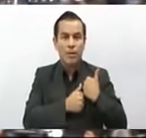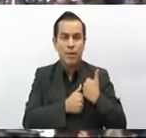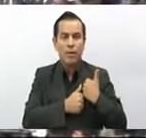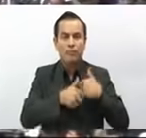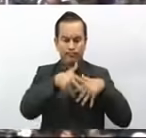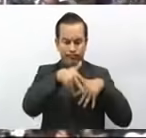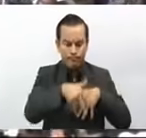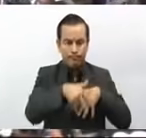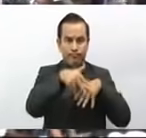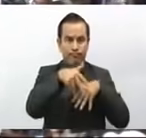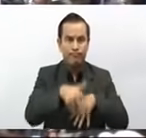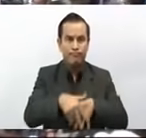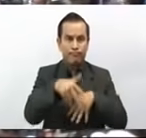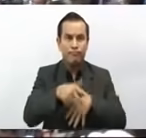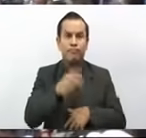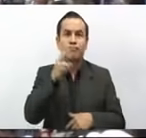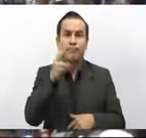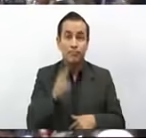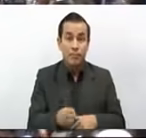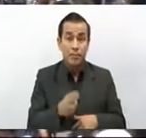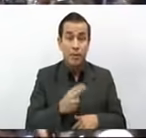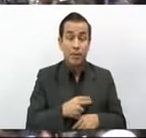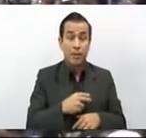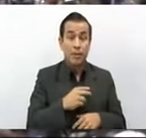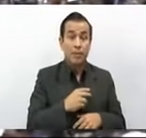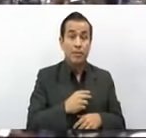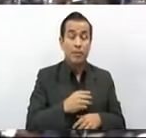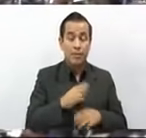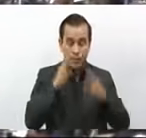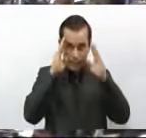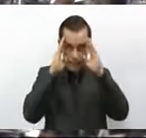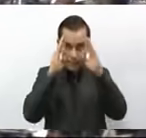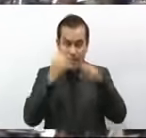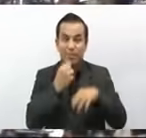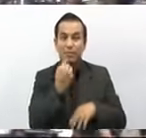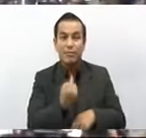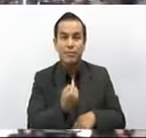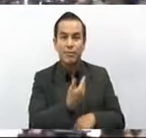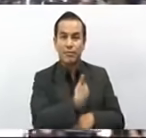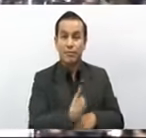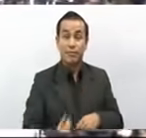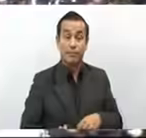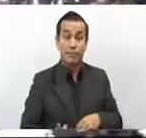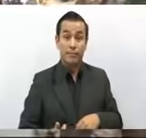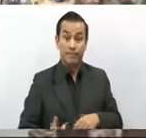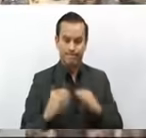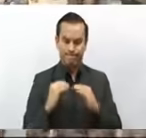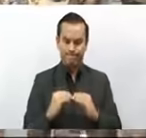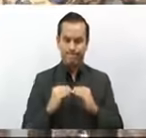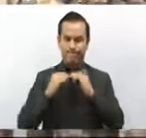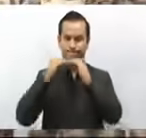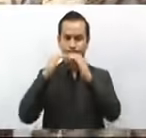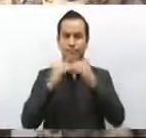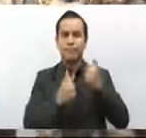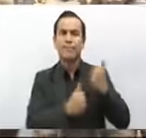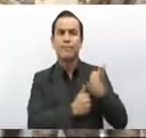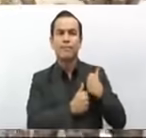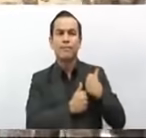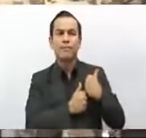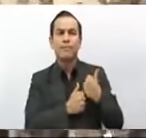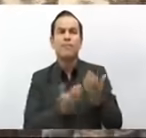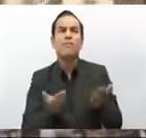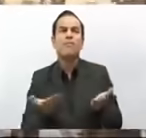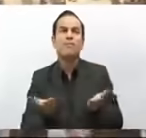paso con ese porte que siempre ha caracterizado al soldado salvadoreño. El Estado Mayor General del Ejército,